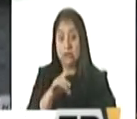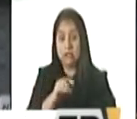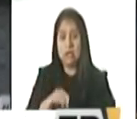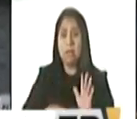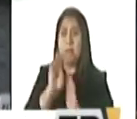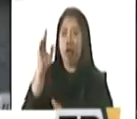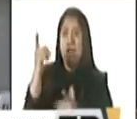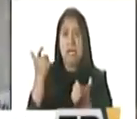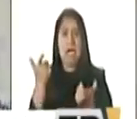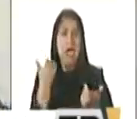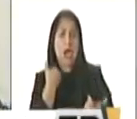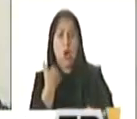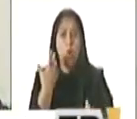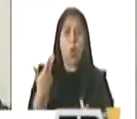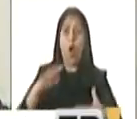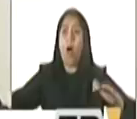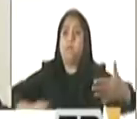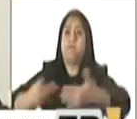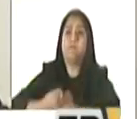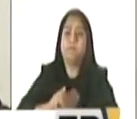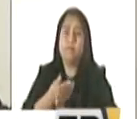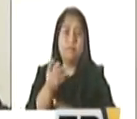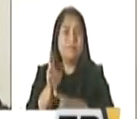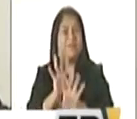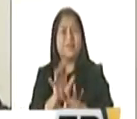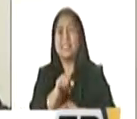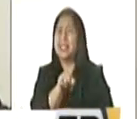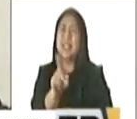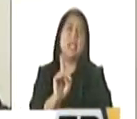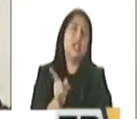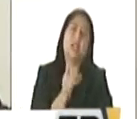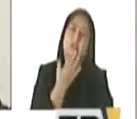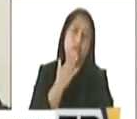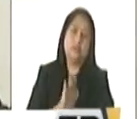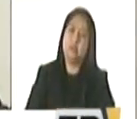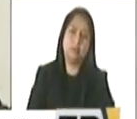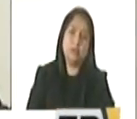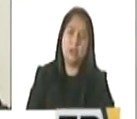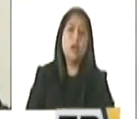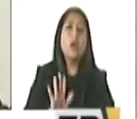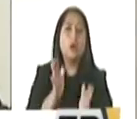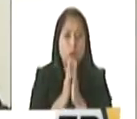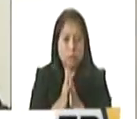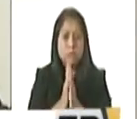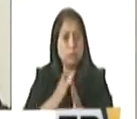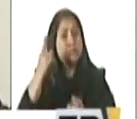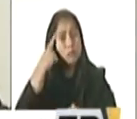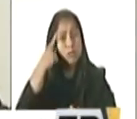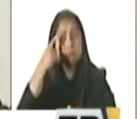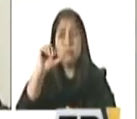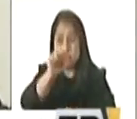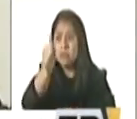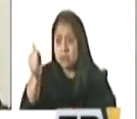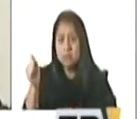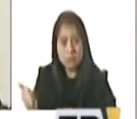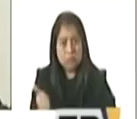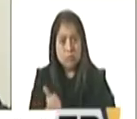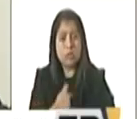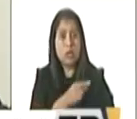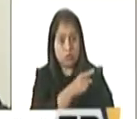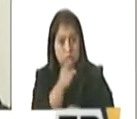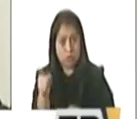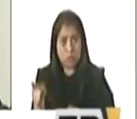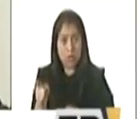los precios o acaparando productos. No seamos ingratos, pensemos en los demás. Si ustedes de